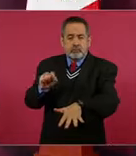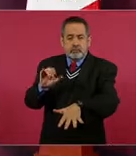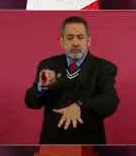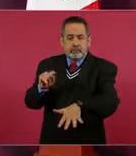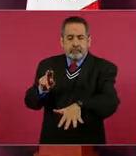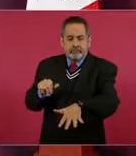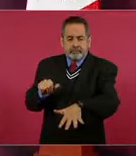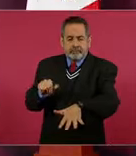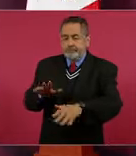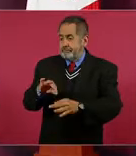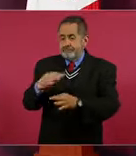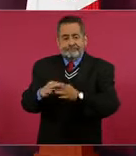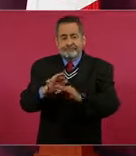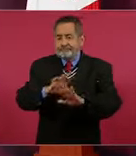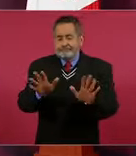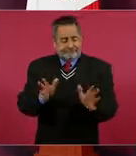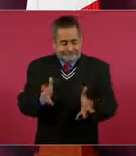Entonces ya está